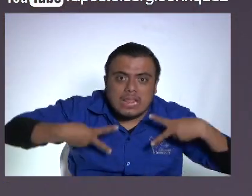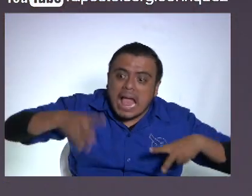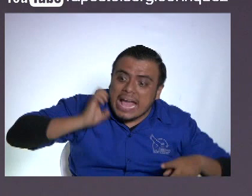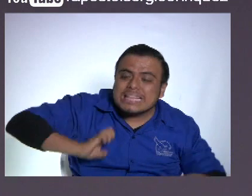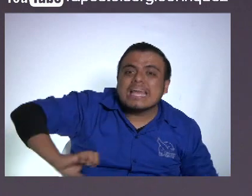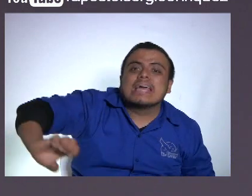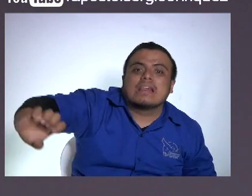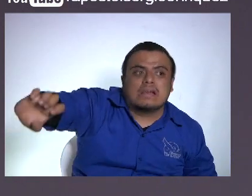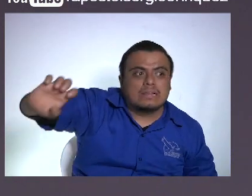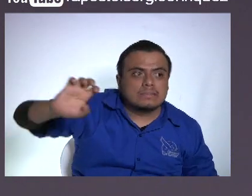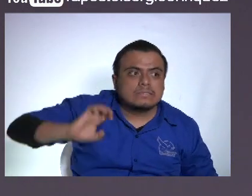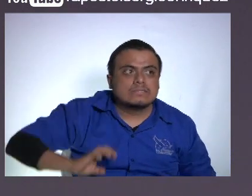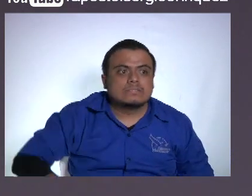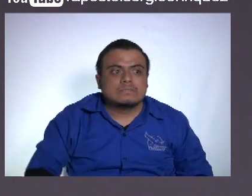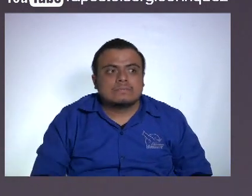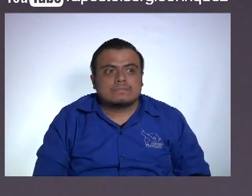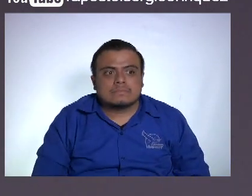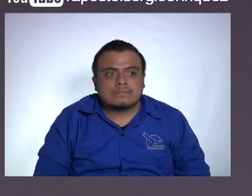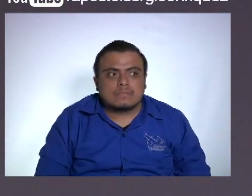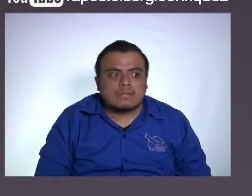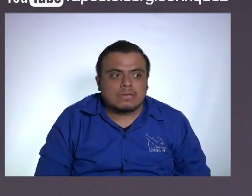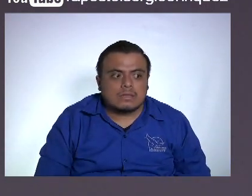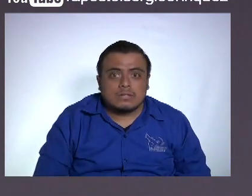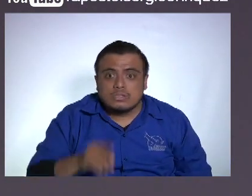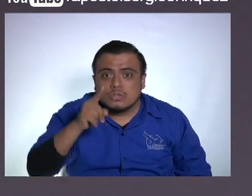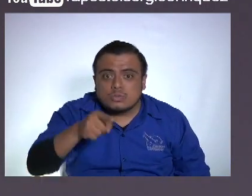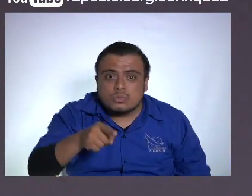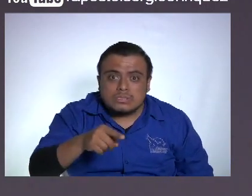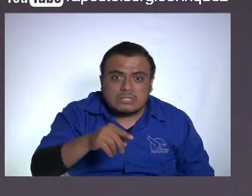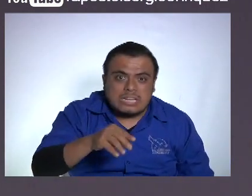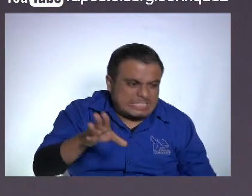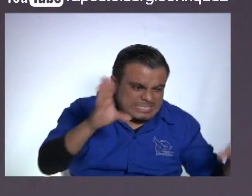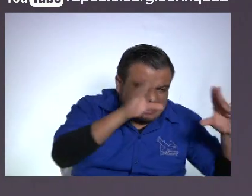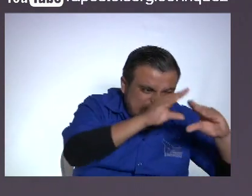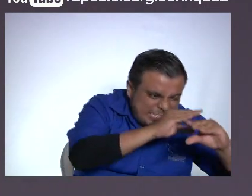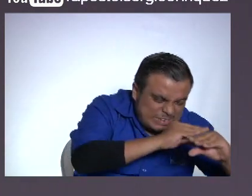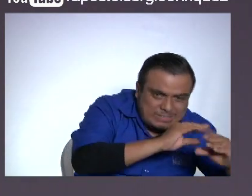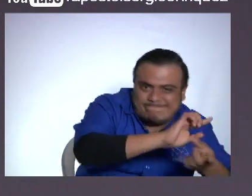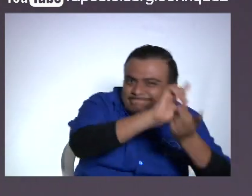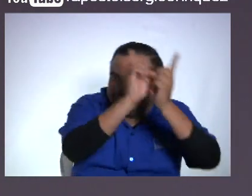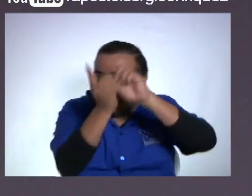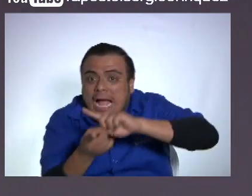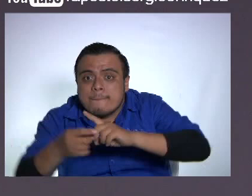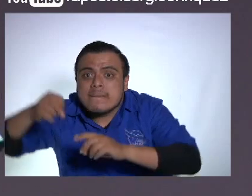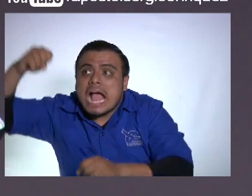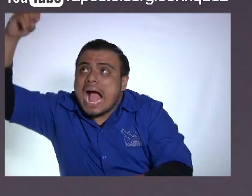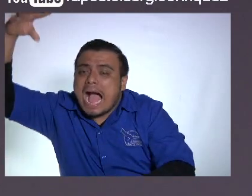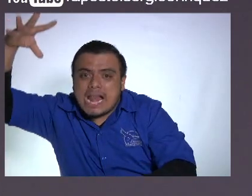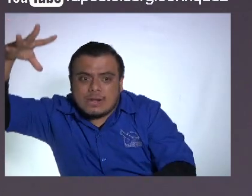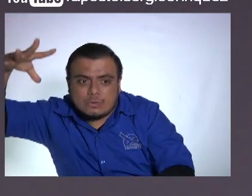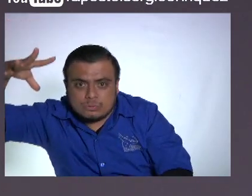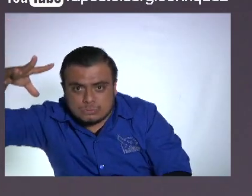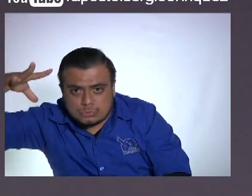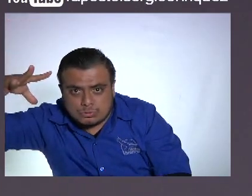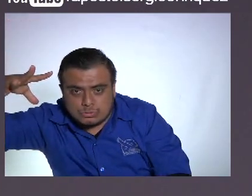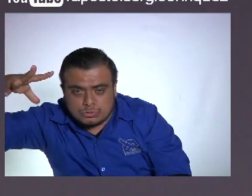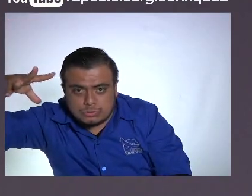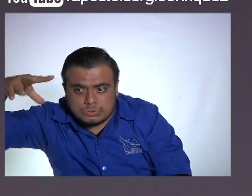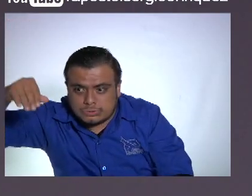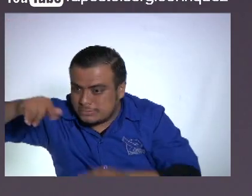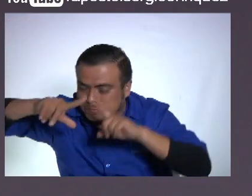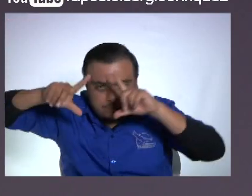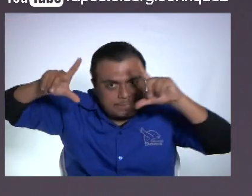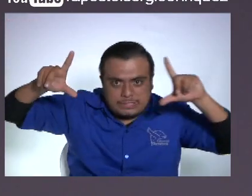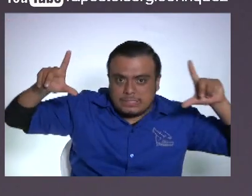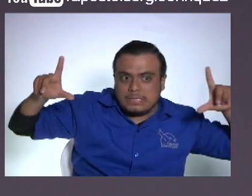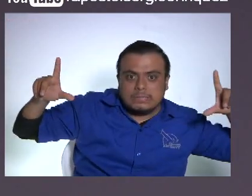Oh, Rabastaira. Hoy pasarás de tinieblas a su luz. Hoy pasarás de tinieblas a su luz admirable.